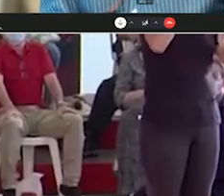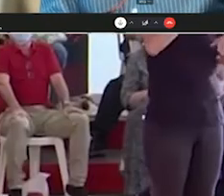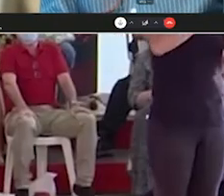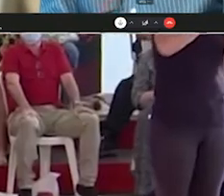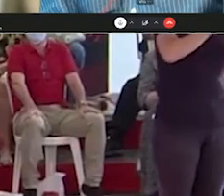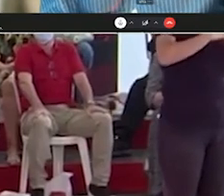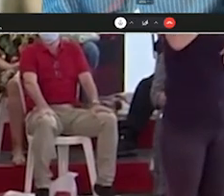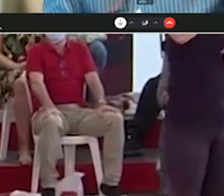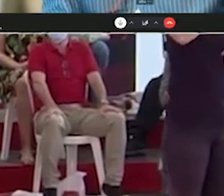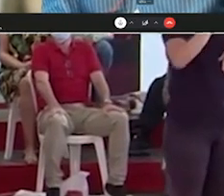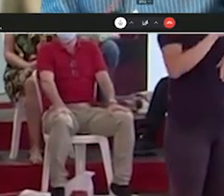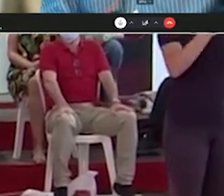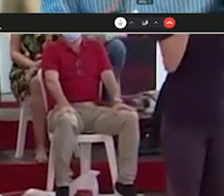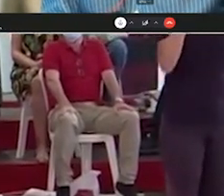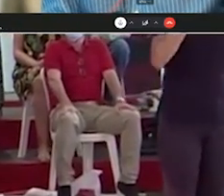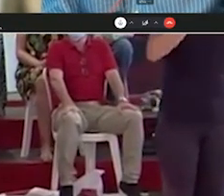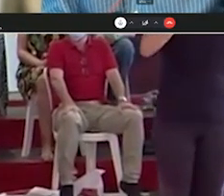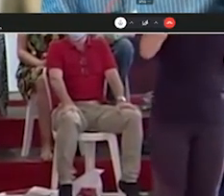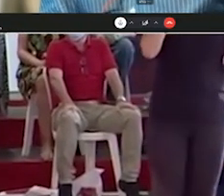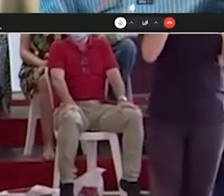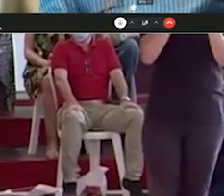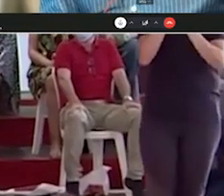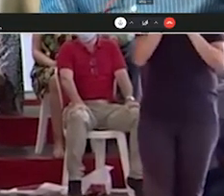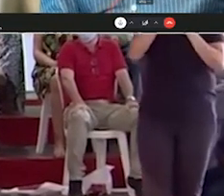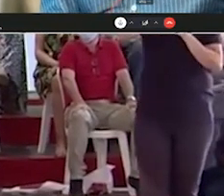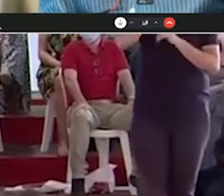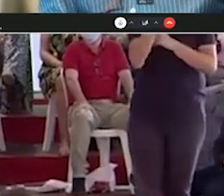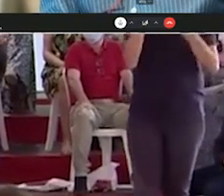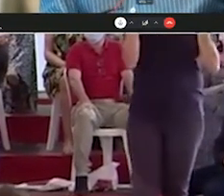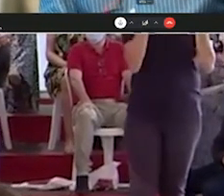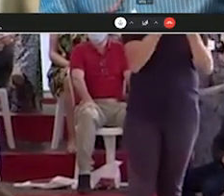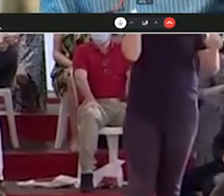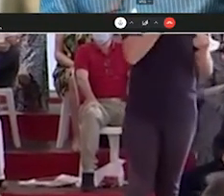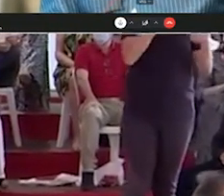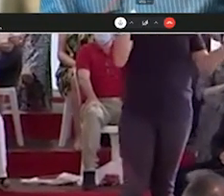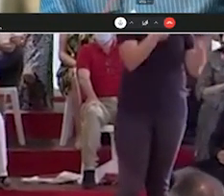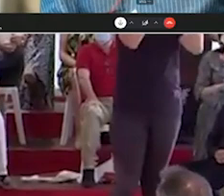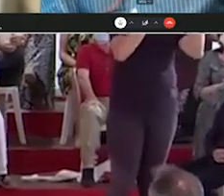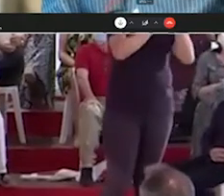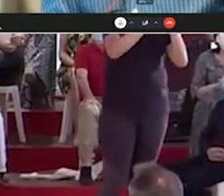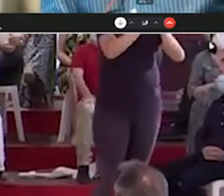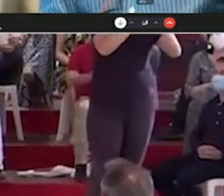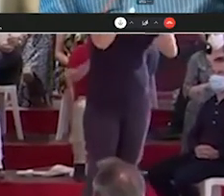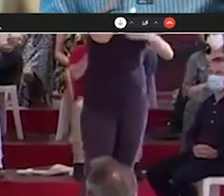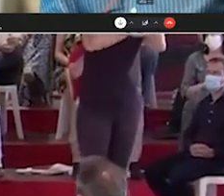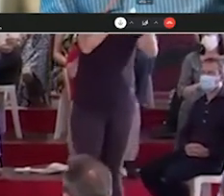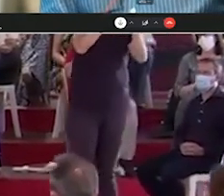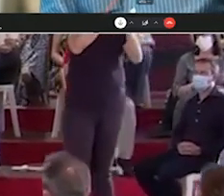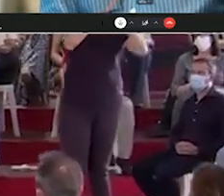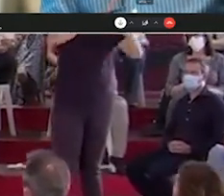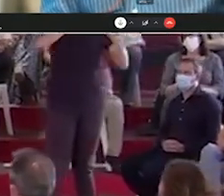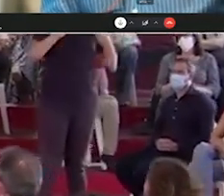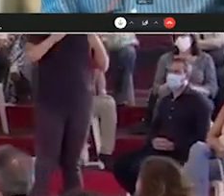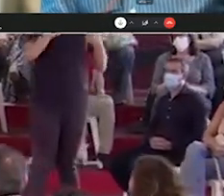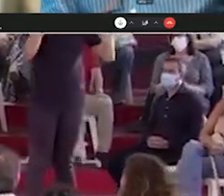una porquería, porque en realidad lo que se ha subido y prácticamente nada es lo mismo. Pero en cualquier caso, ya sabemos, la gente que sabe que